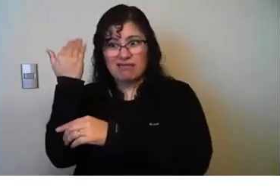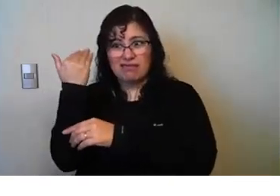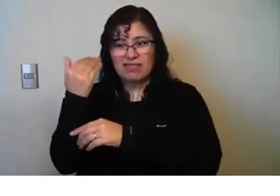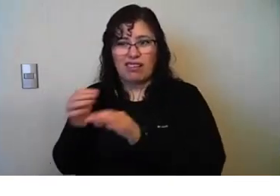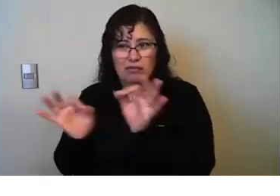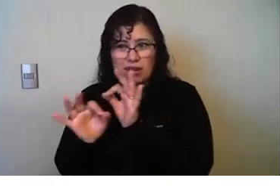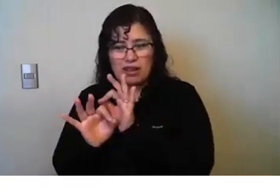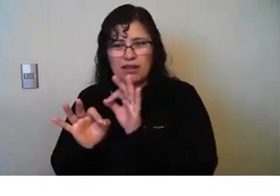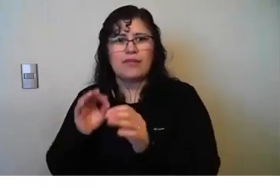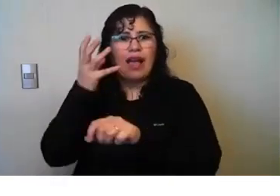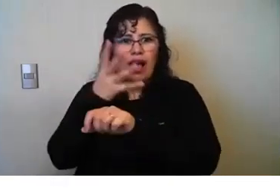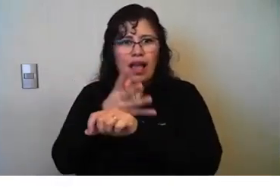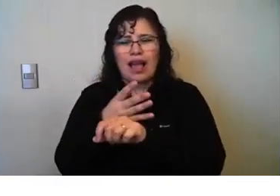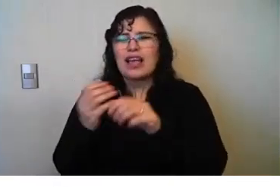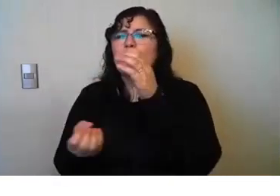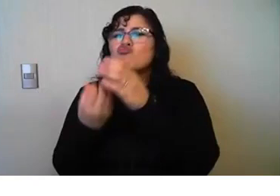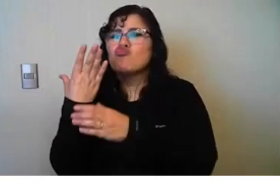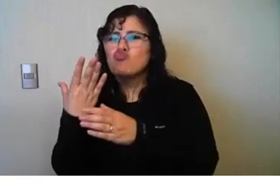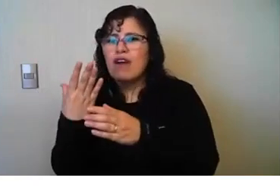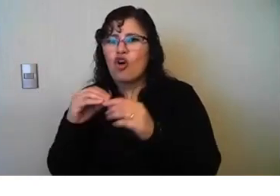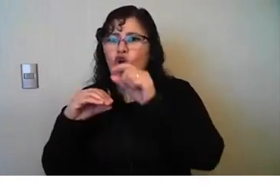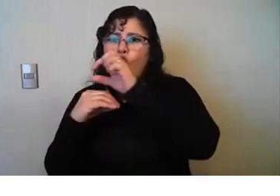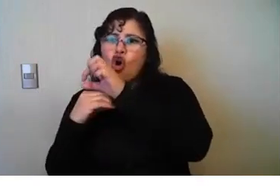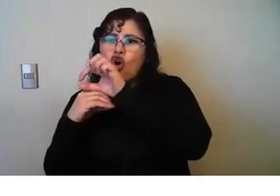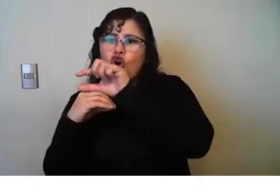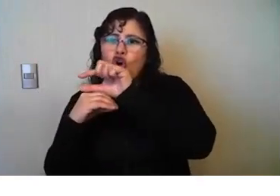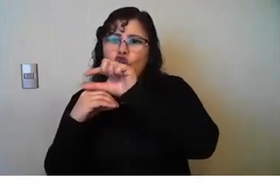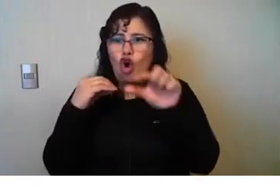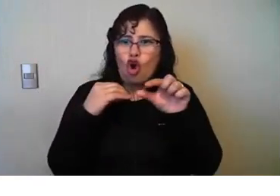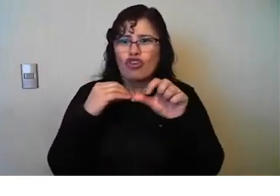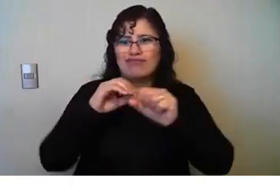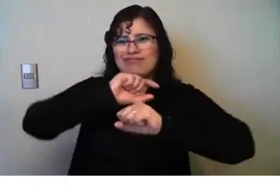al neocórtex, al paleo y al